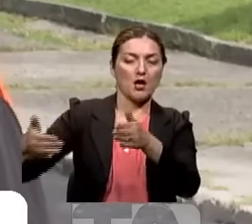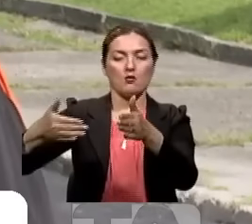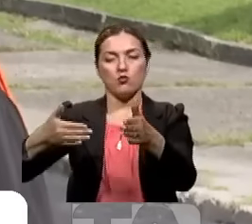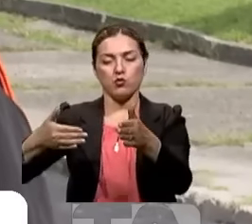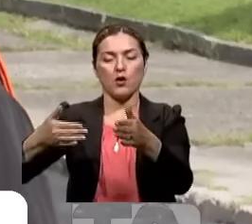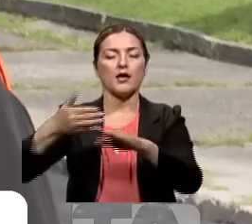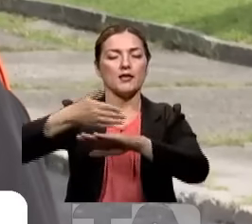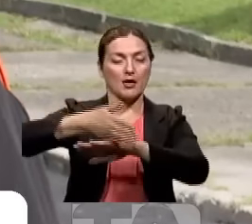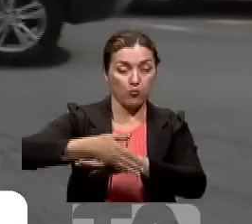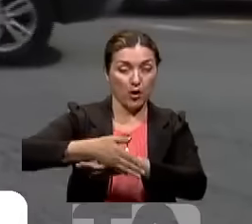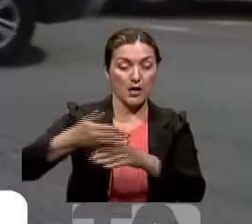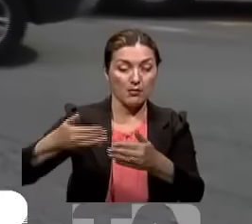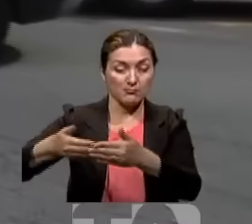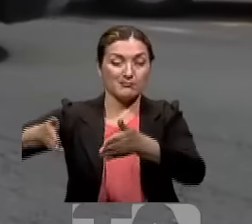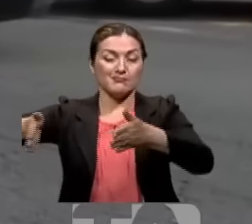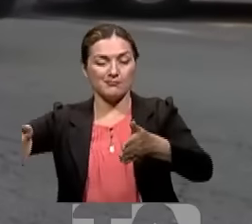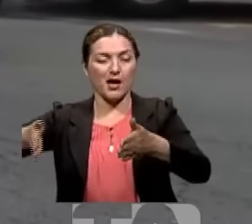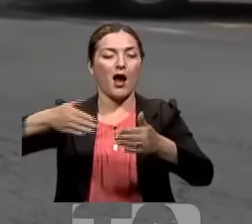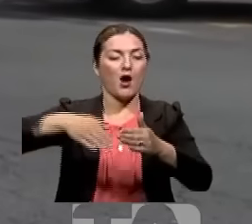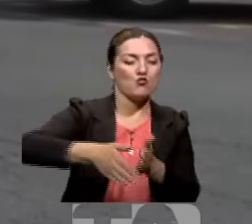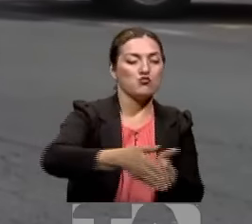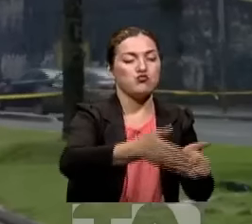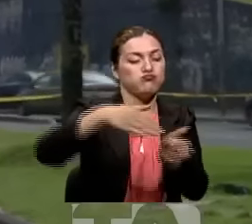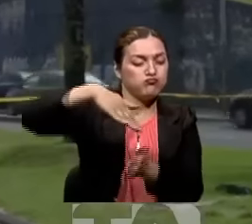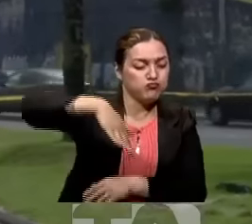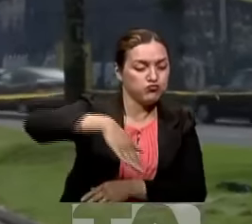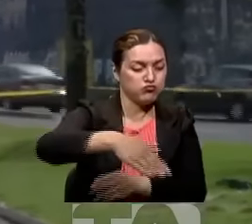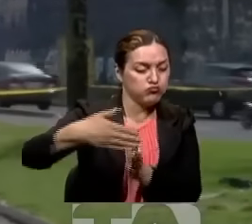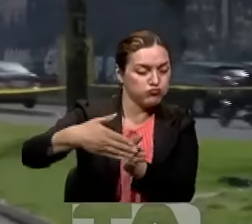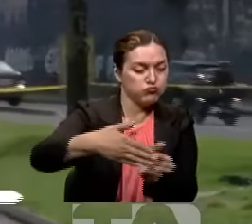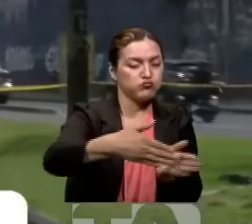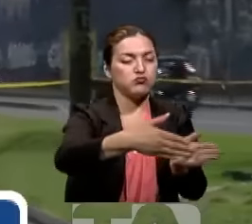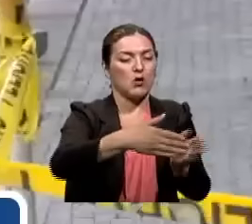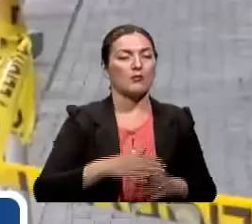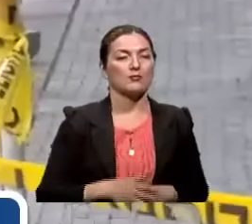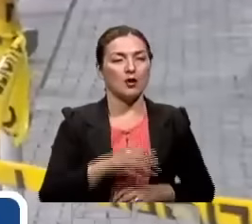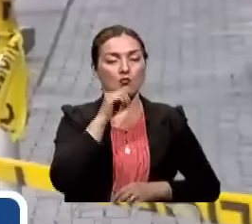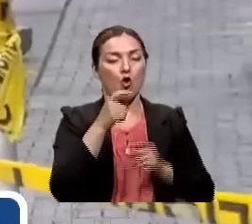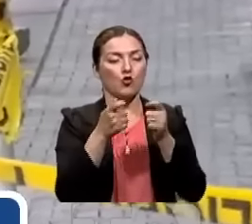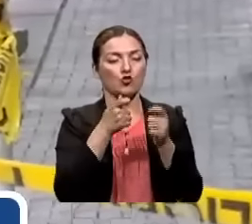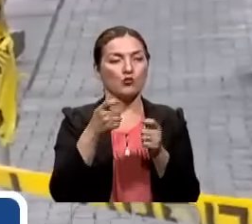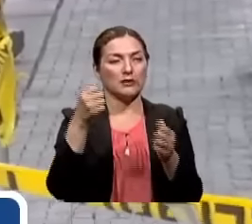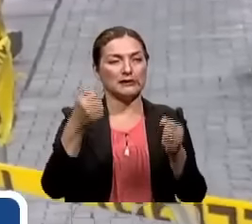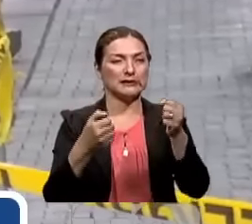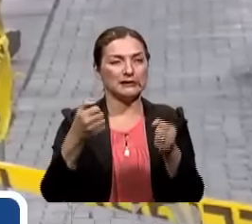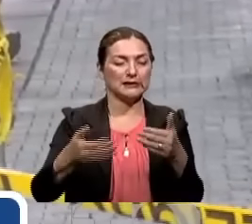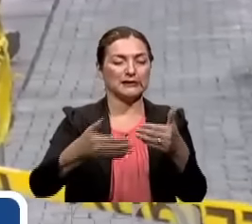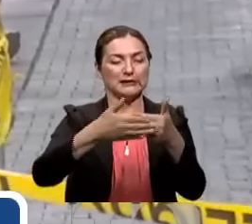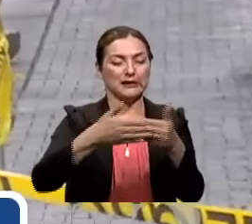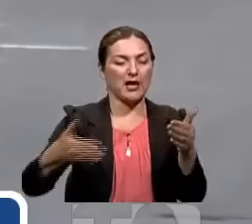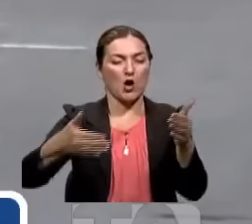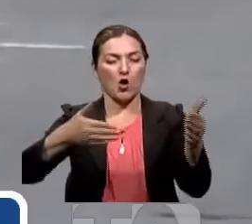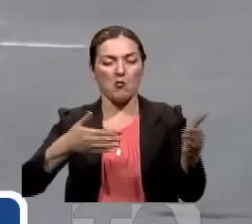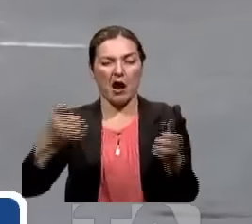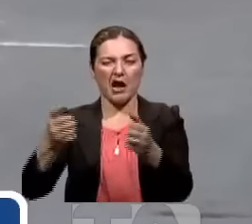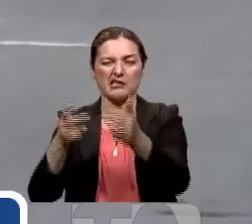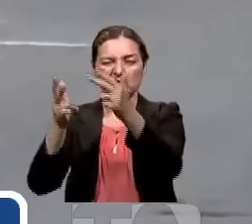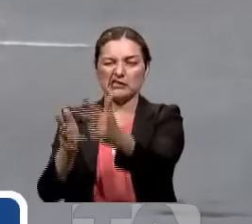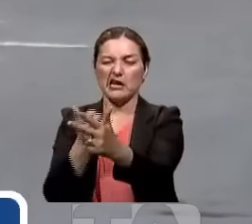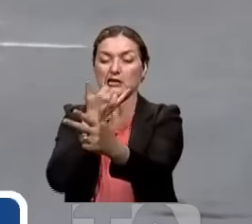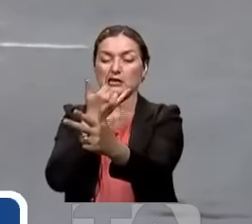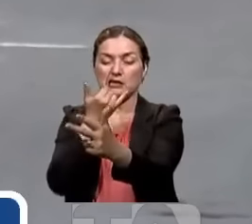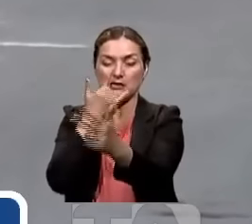carril de bajada. Para la gestión del tránsito, control de vehículos mal estacionados y cierres viales, la Agencia Metropolitana de